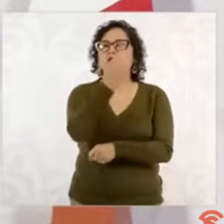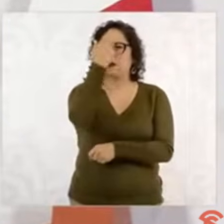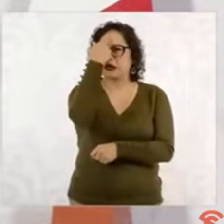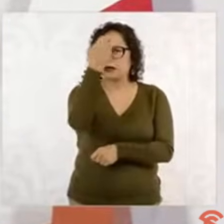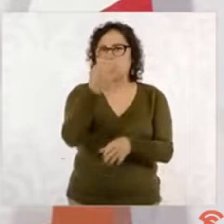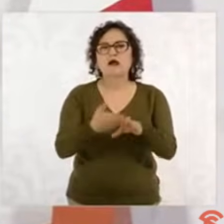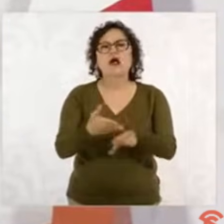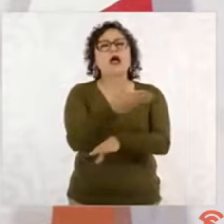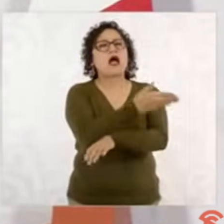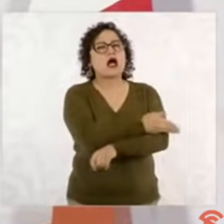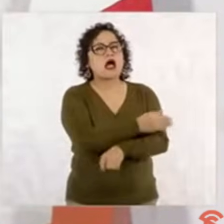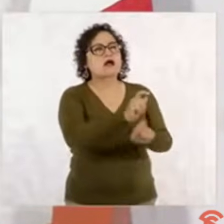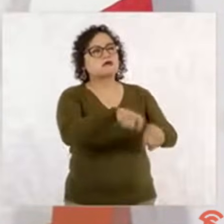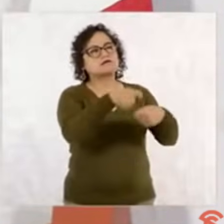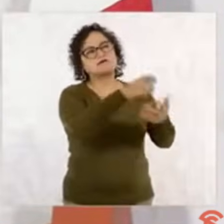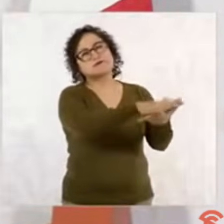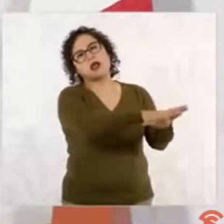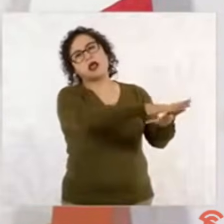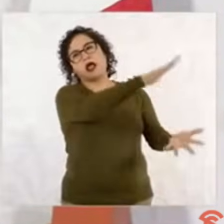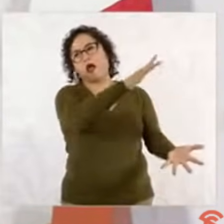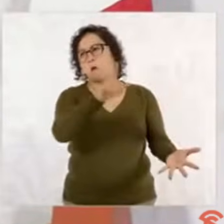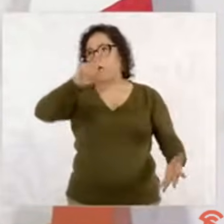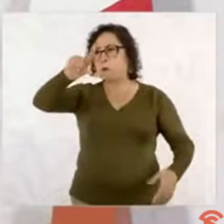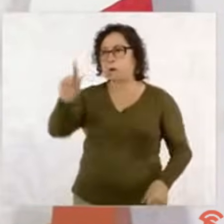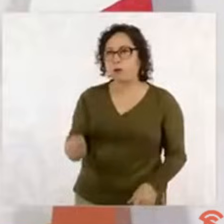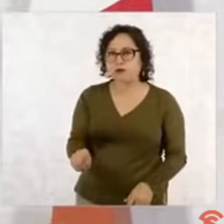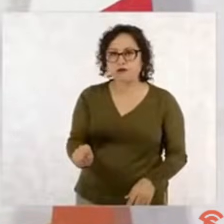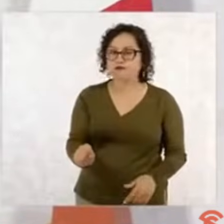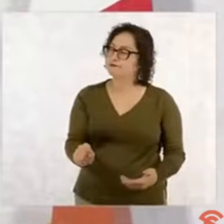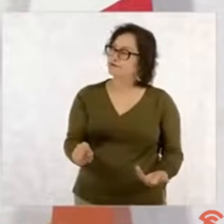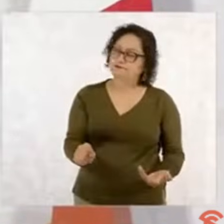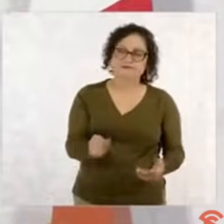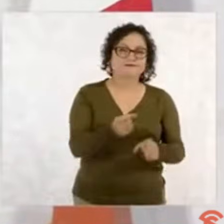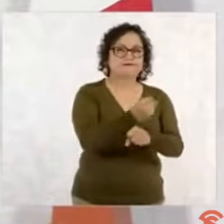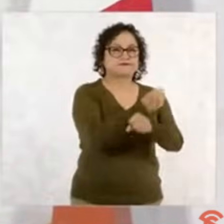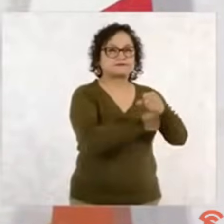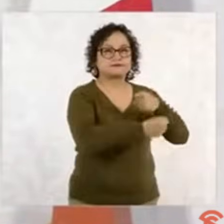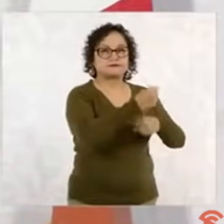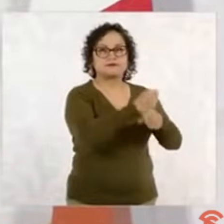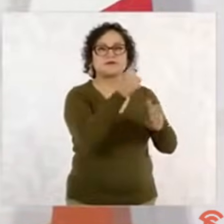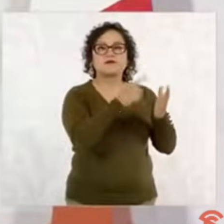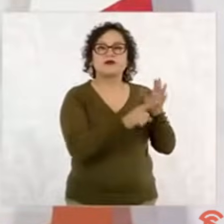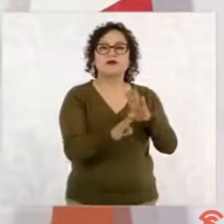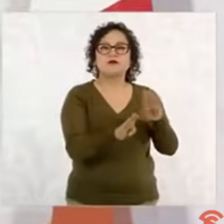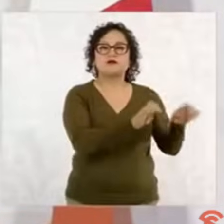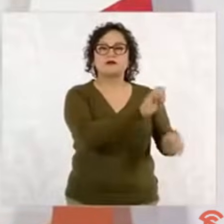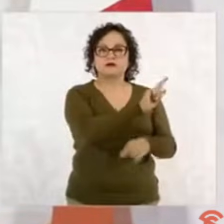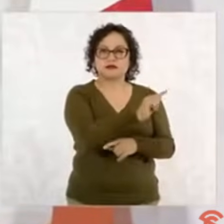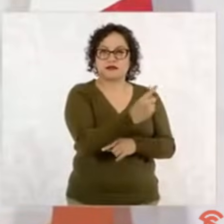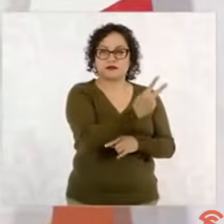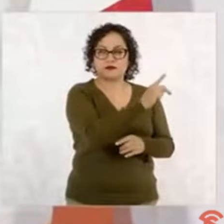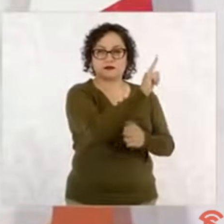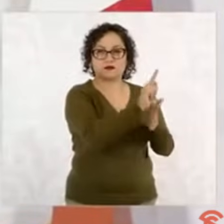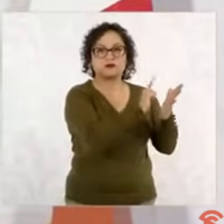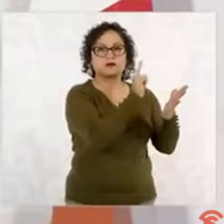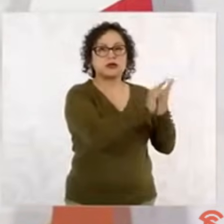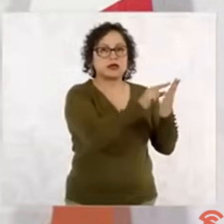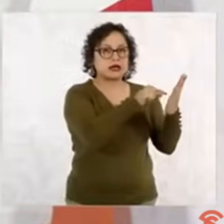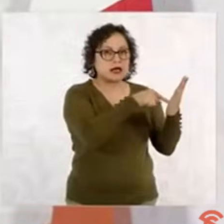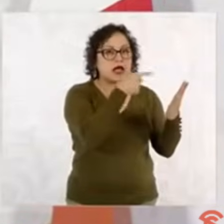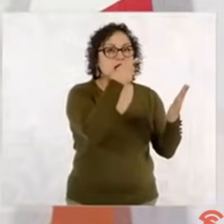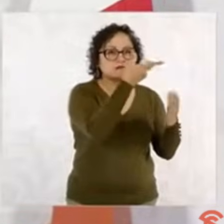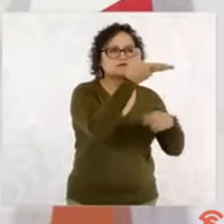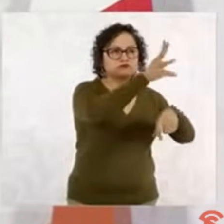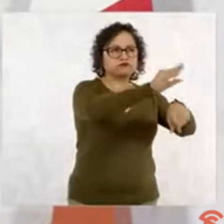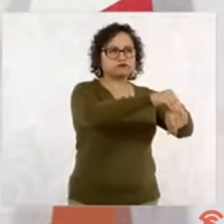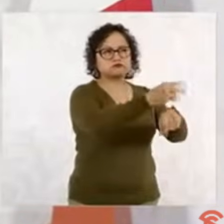distribución. Con la ley de 1992 se permitía que se realizaran trámites entre particulares y esto lo que provocó es que quien